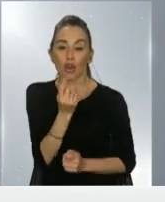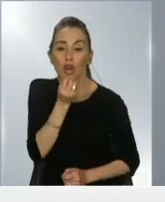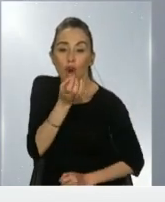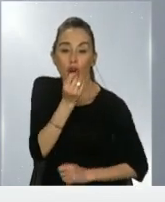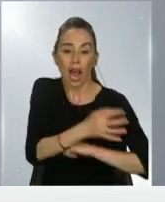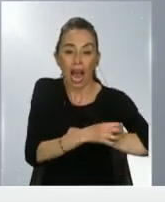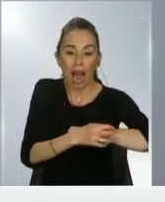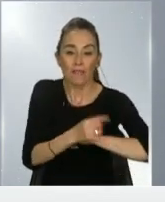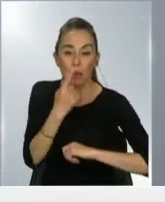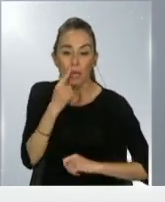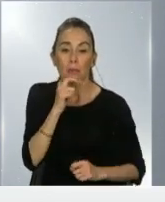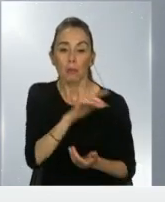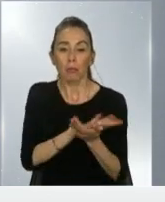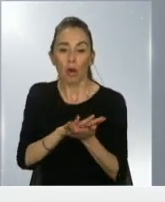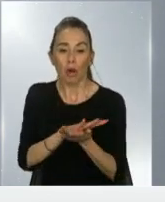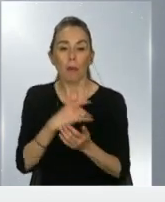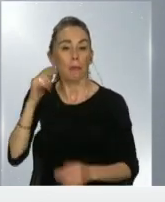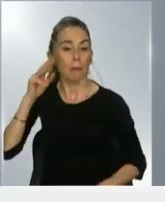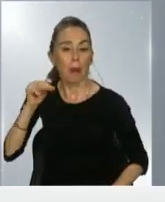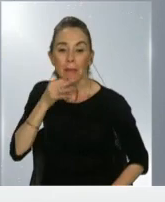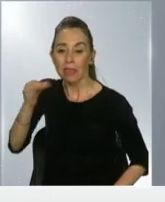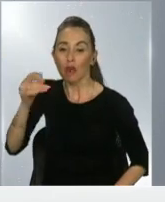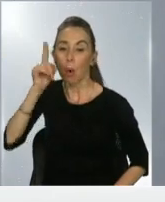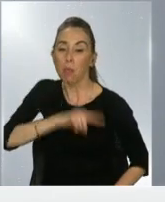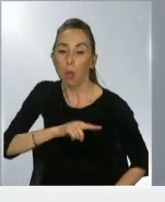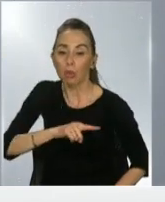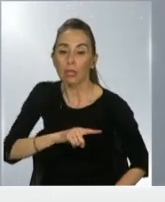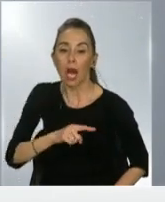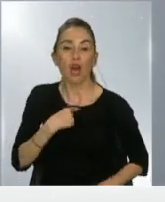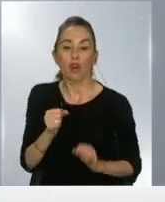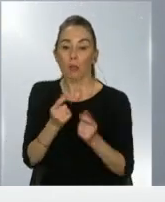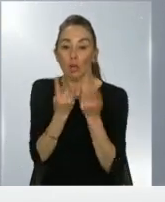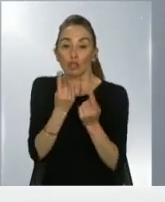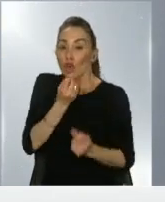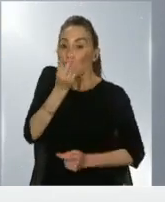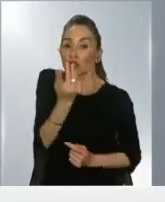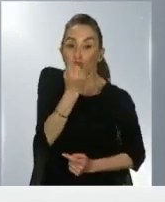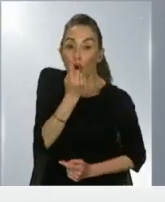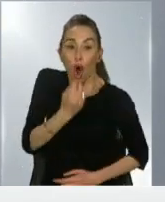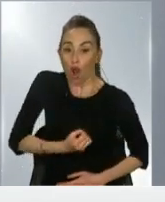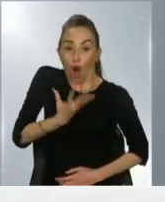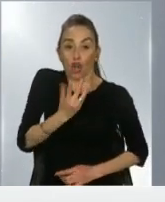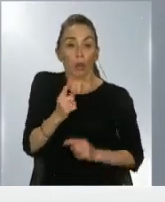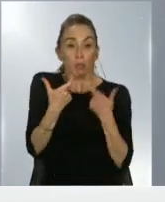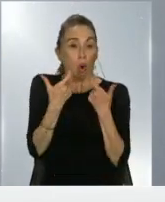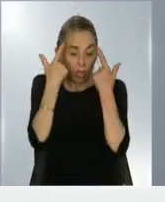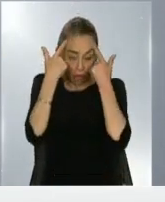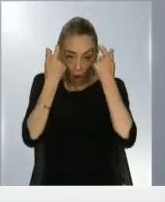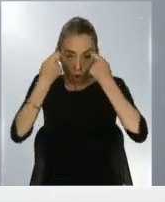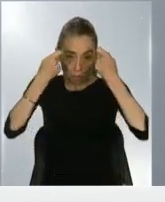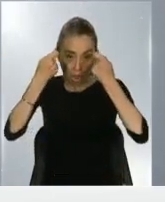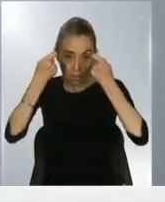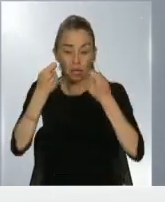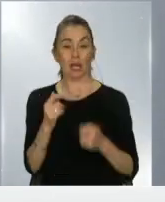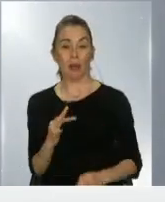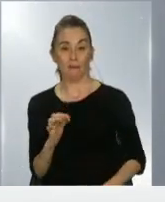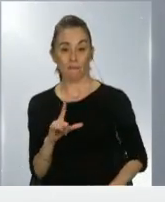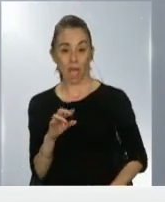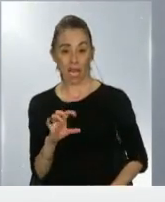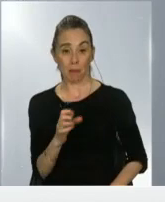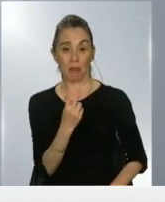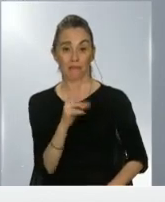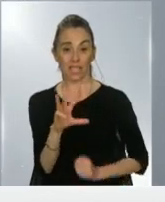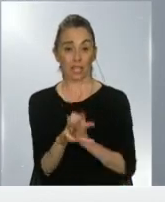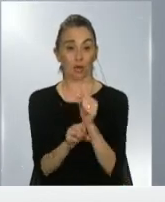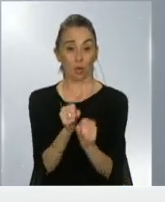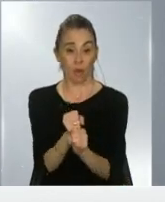por ejemplo, le voy a dar un ejemplo. A mi mamá le digo puta, porque no lo puedo controlar. Fue así como Felipe Silva, de